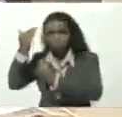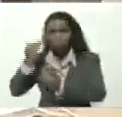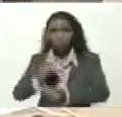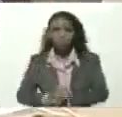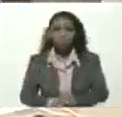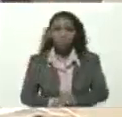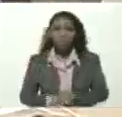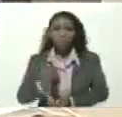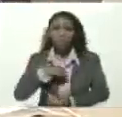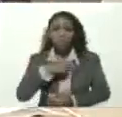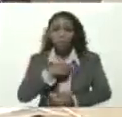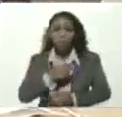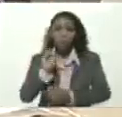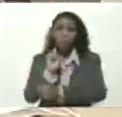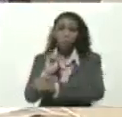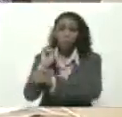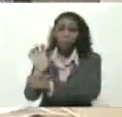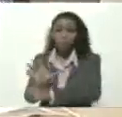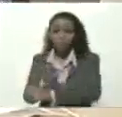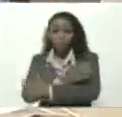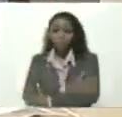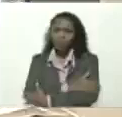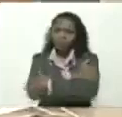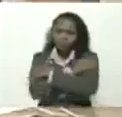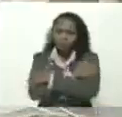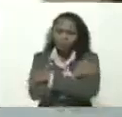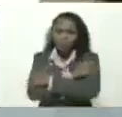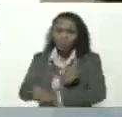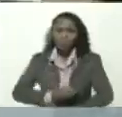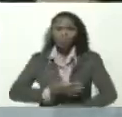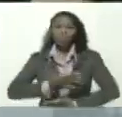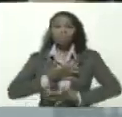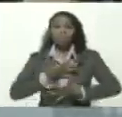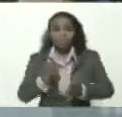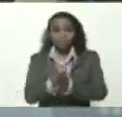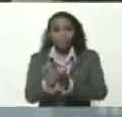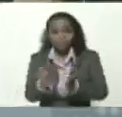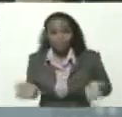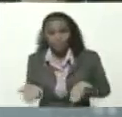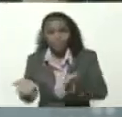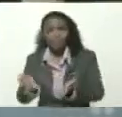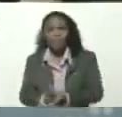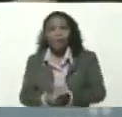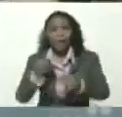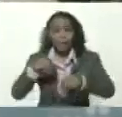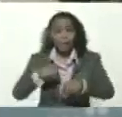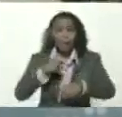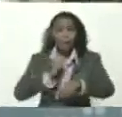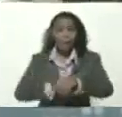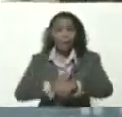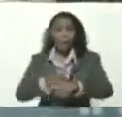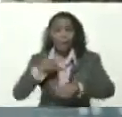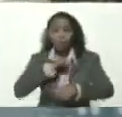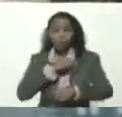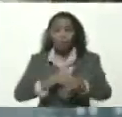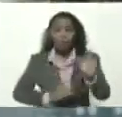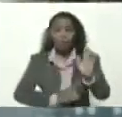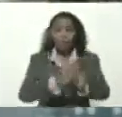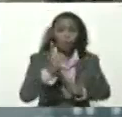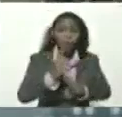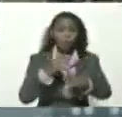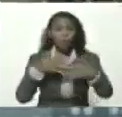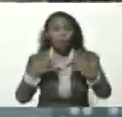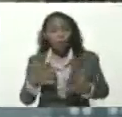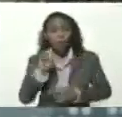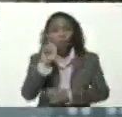Y le mandamos un abrazo y aliento en esta faena intensa que estamos desarrollando apenas